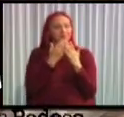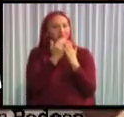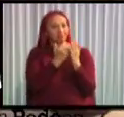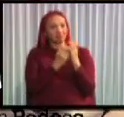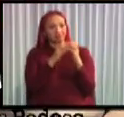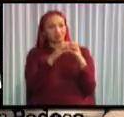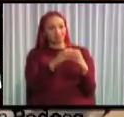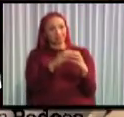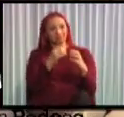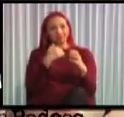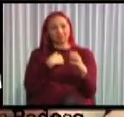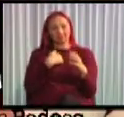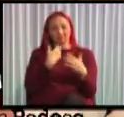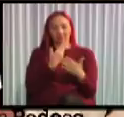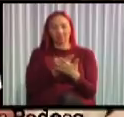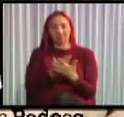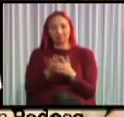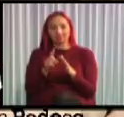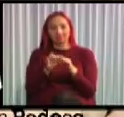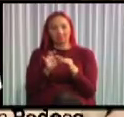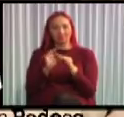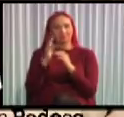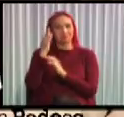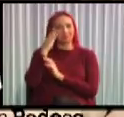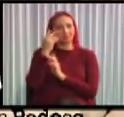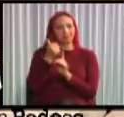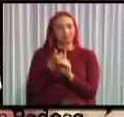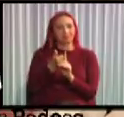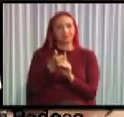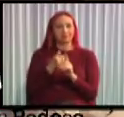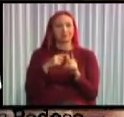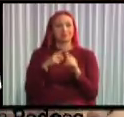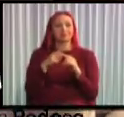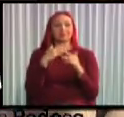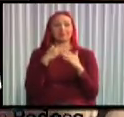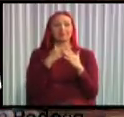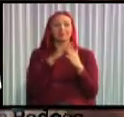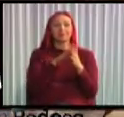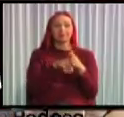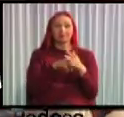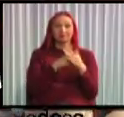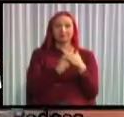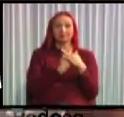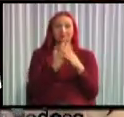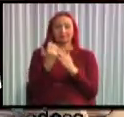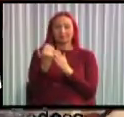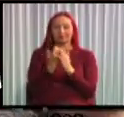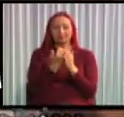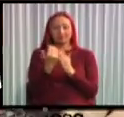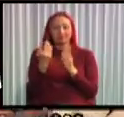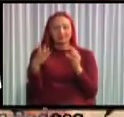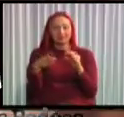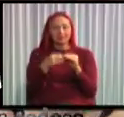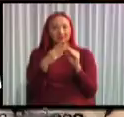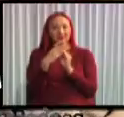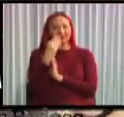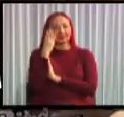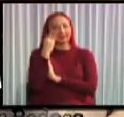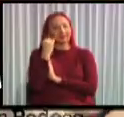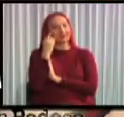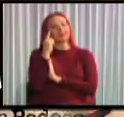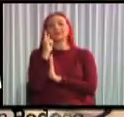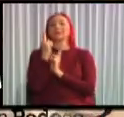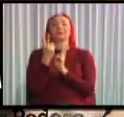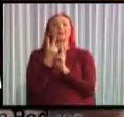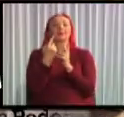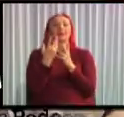y yo, éramos primos, éramos expertos para eso. Entonces, ahí usted le va adquiriendo más. Y